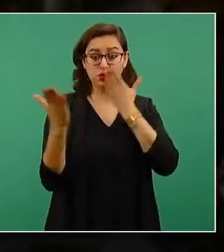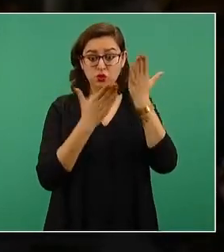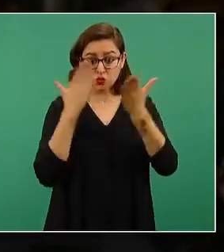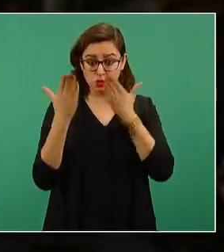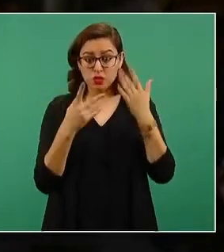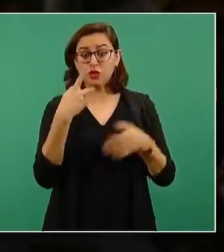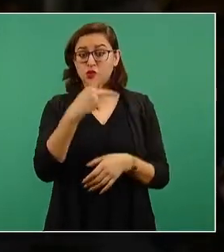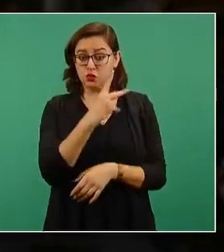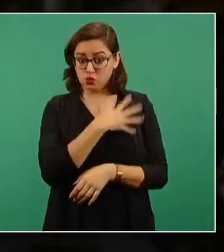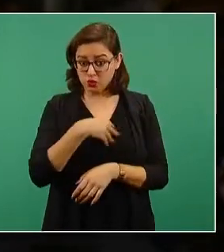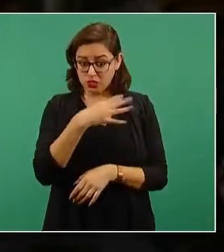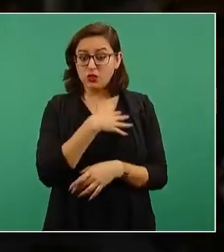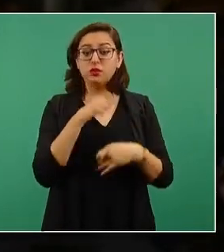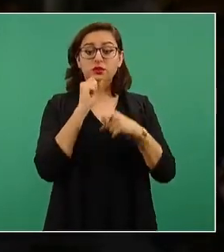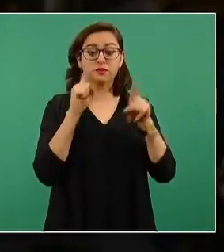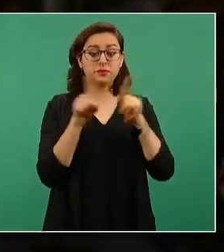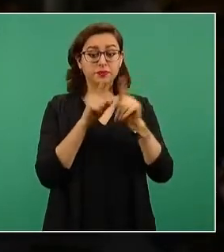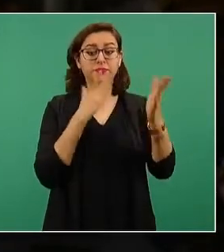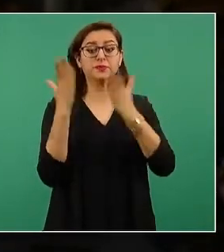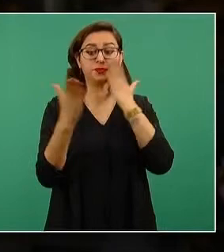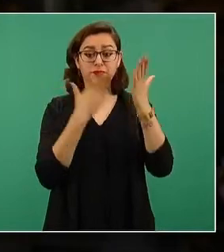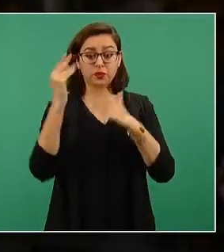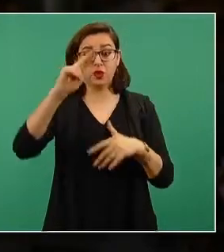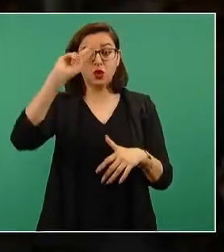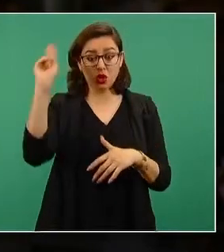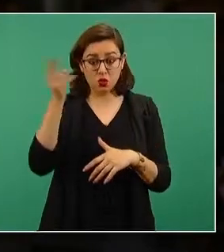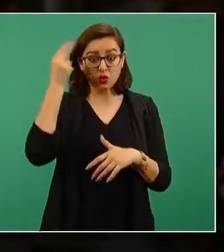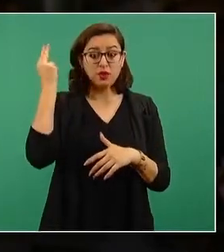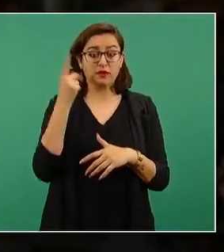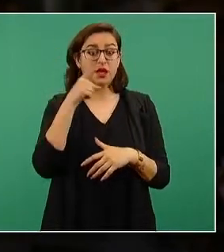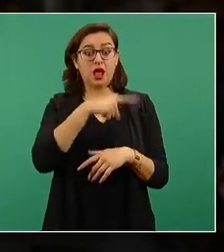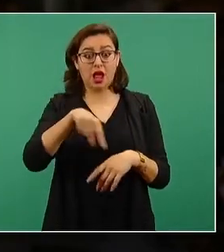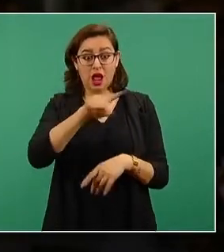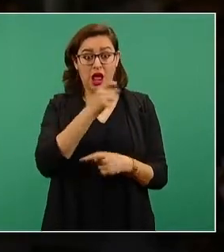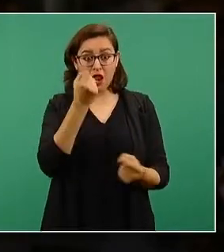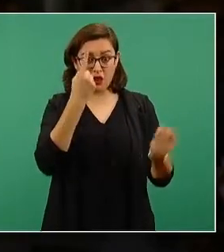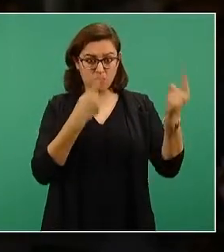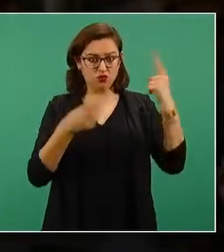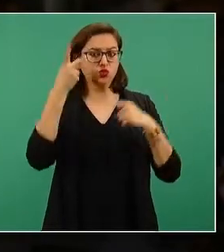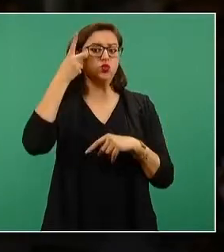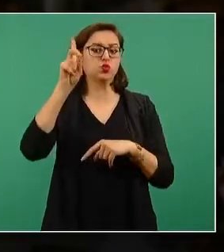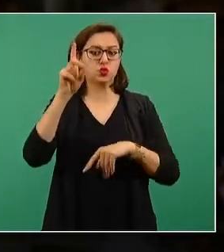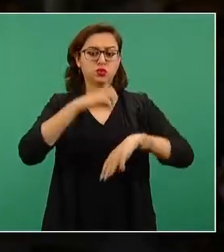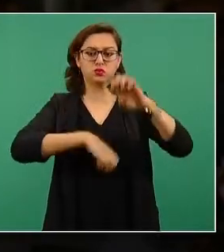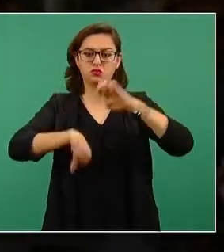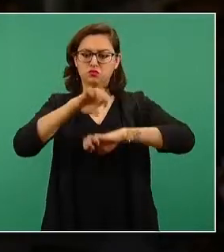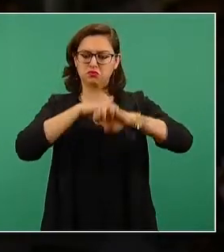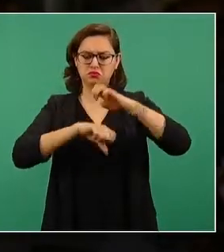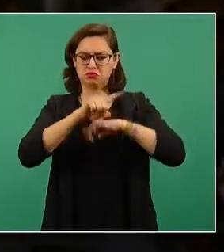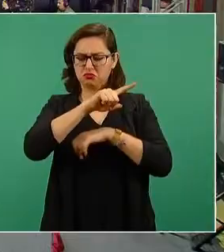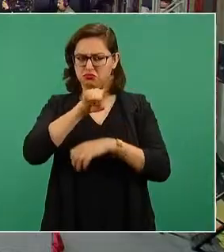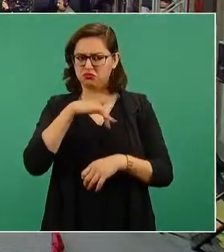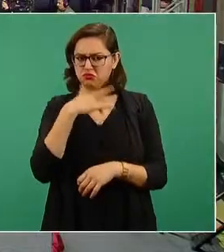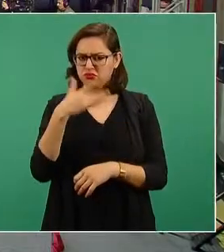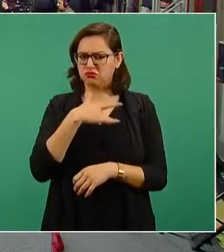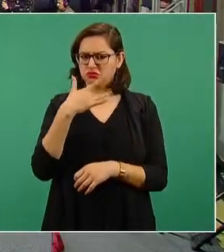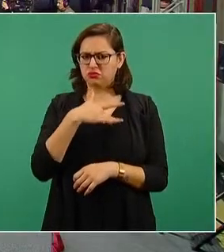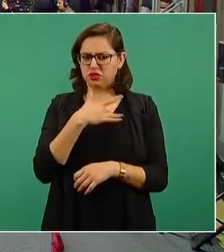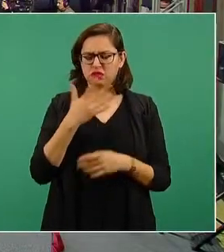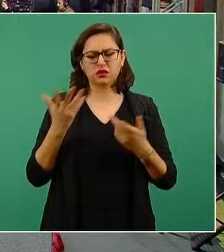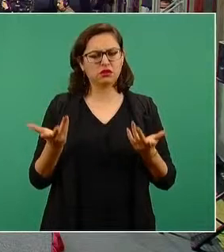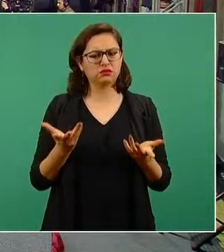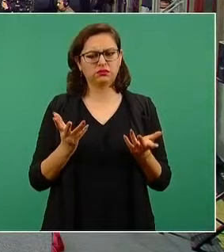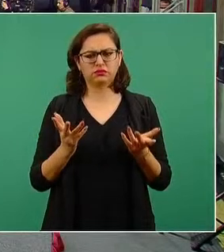hijos también universitarios, empresarios incluso, emprendedores, y están pidiendo qué posibilidades habría de que